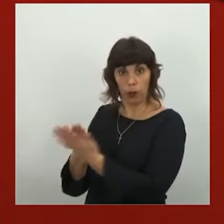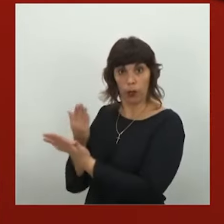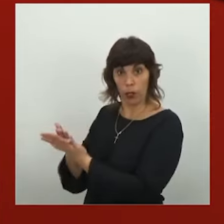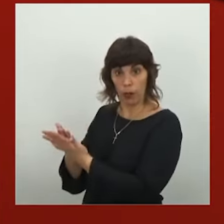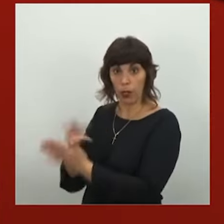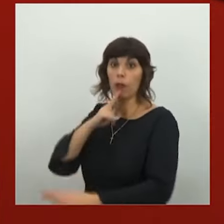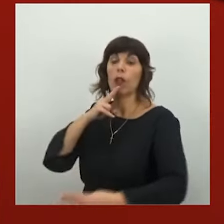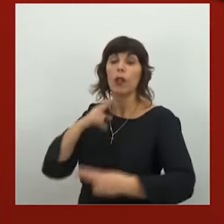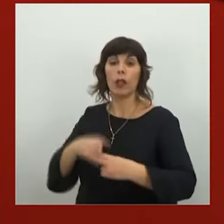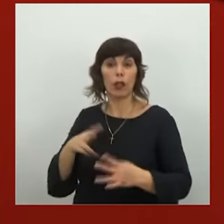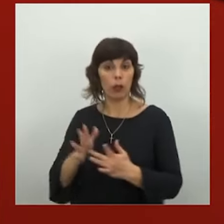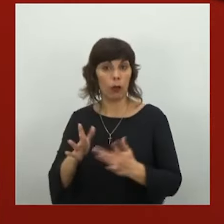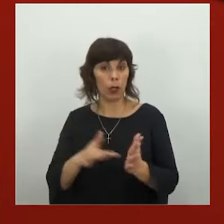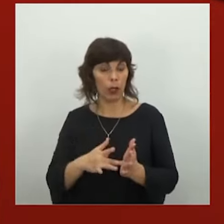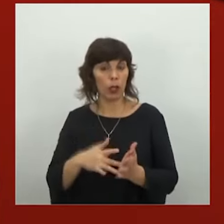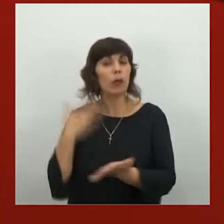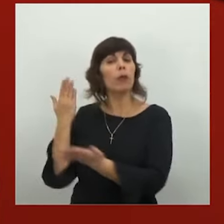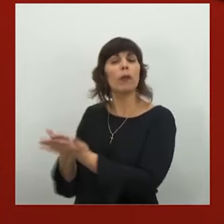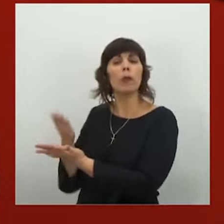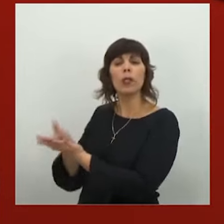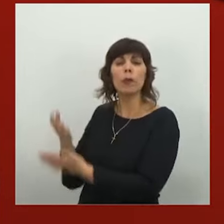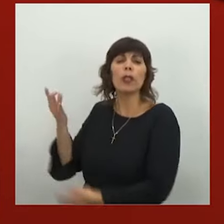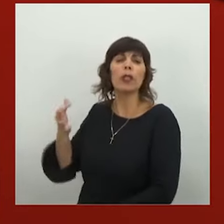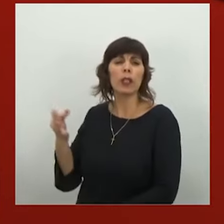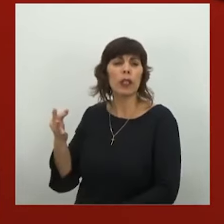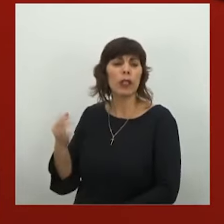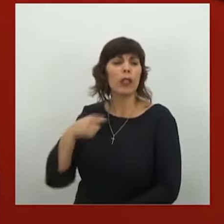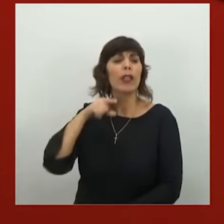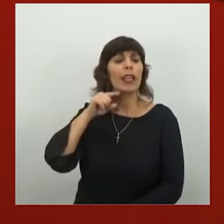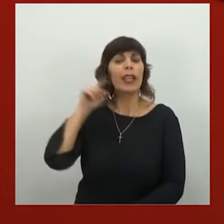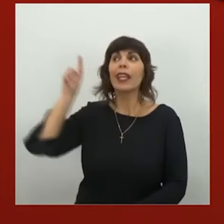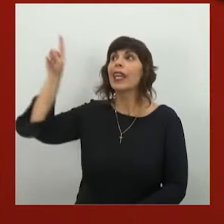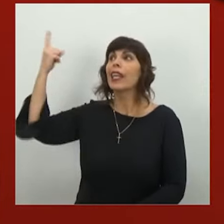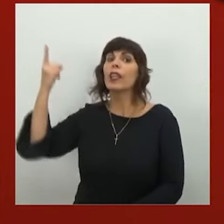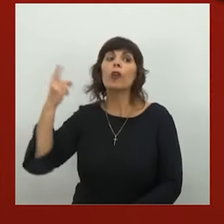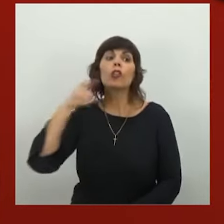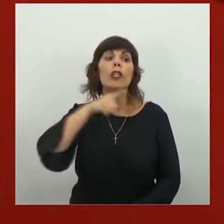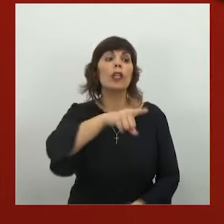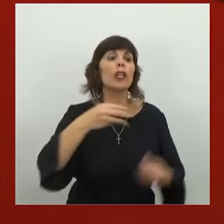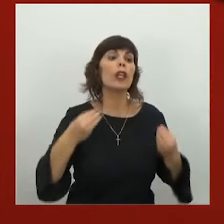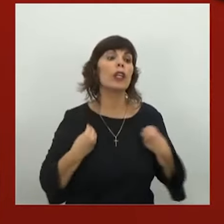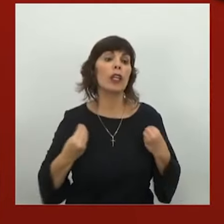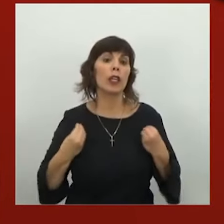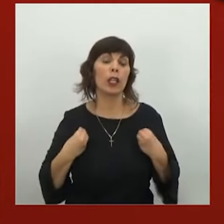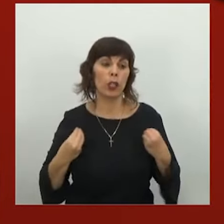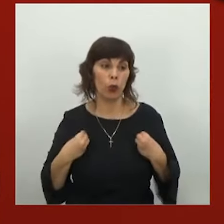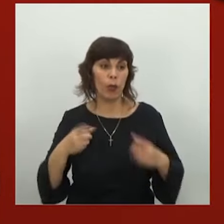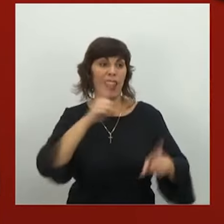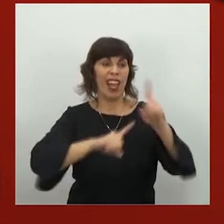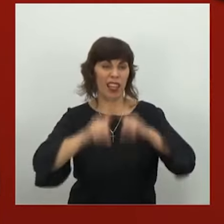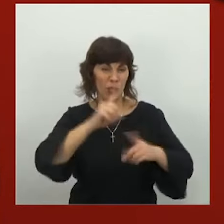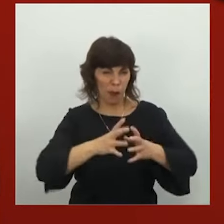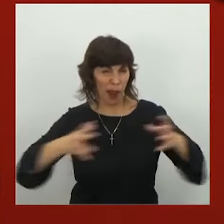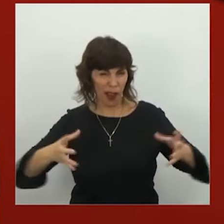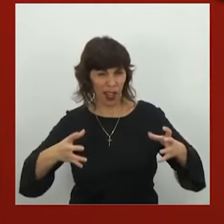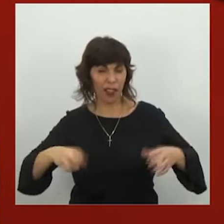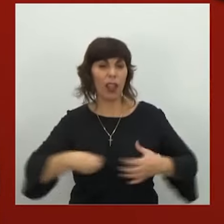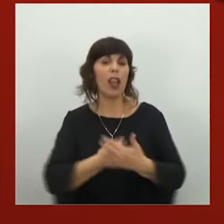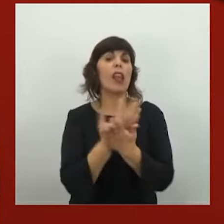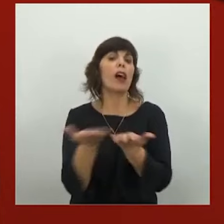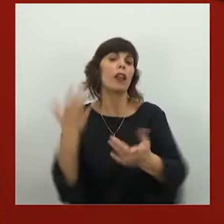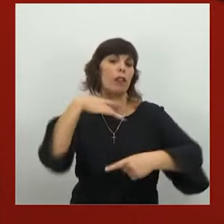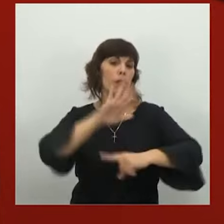En el nombre de Jesucristo le vamos a pedir que Él demuestre su gracia sobre ese problema.